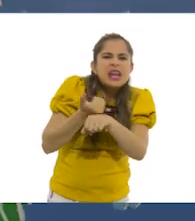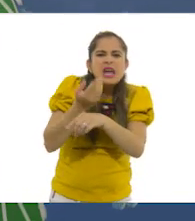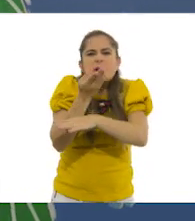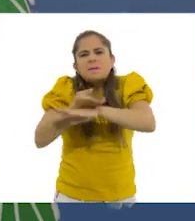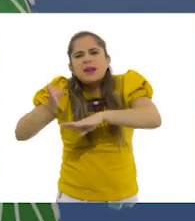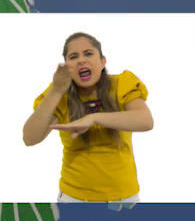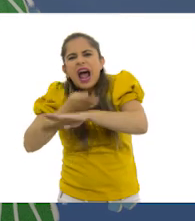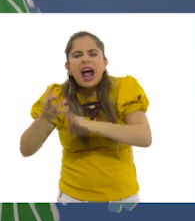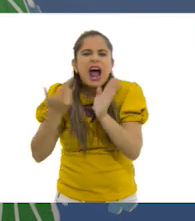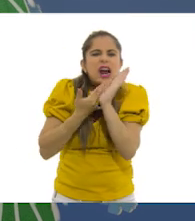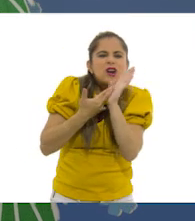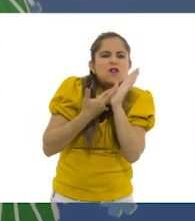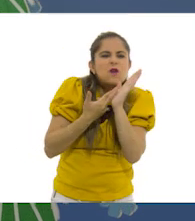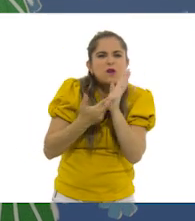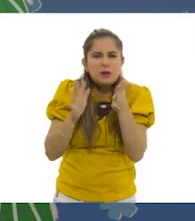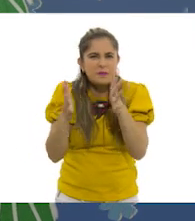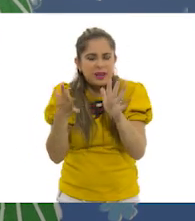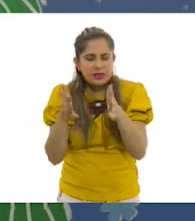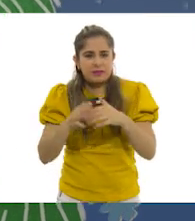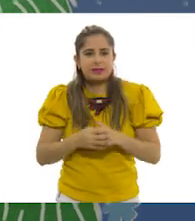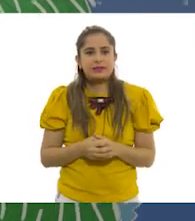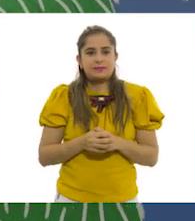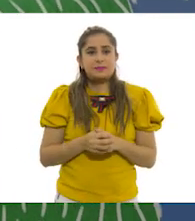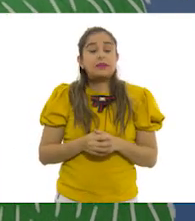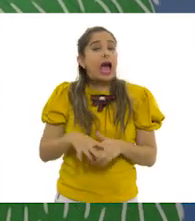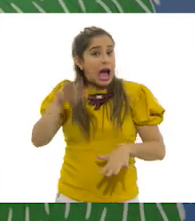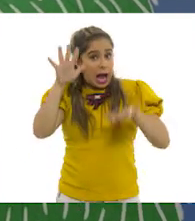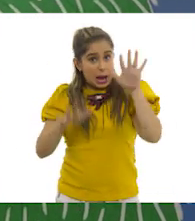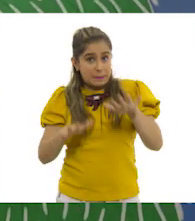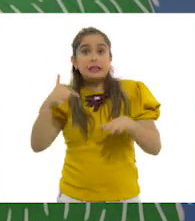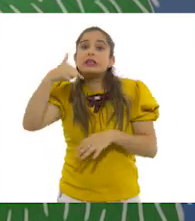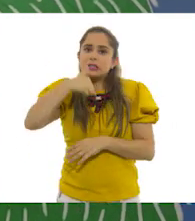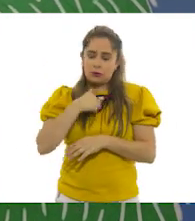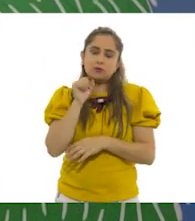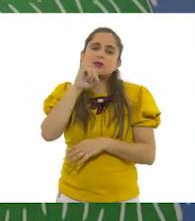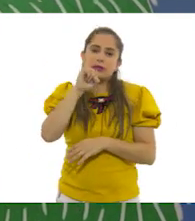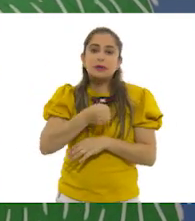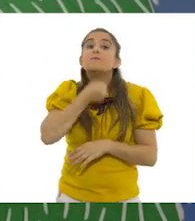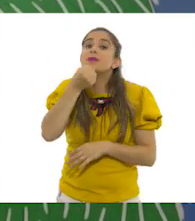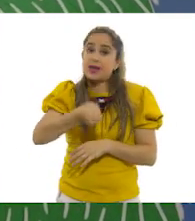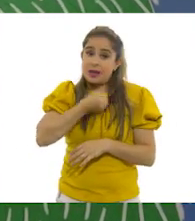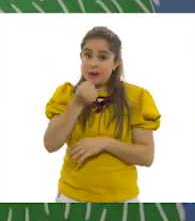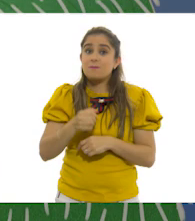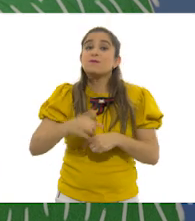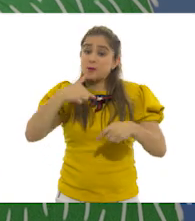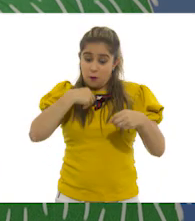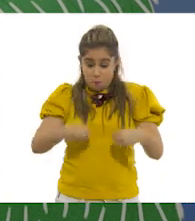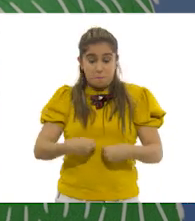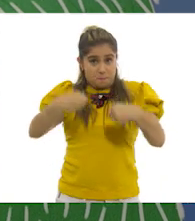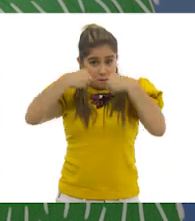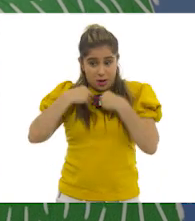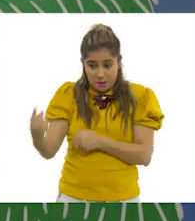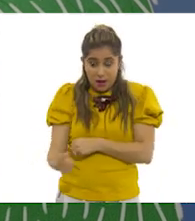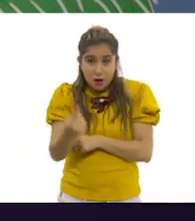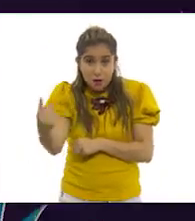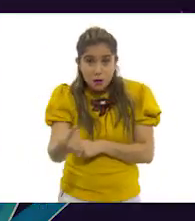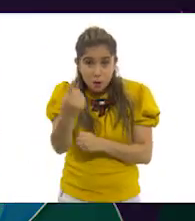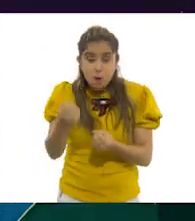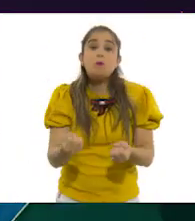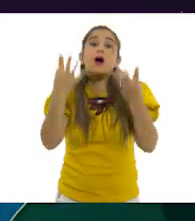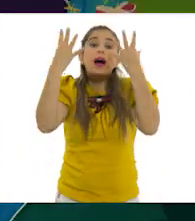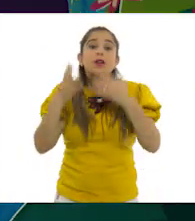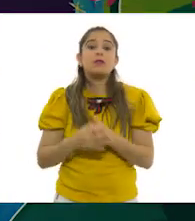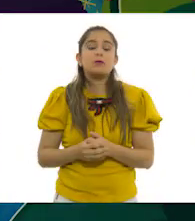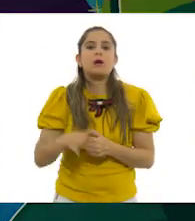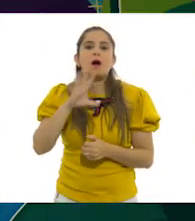blancas. A veces realmente soy viejito. Puedo vivir hasta 2